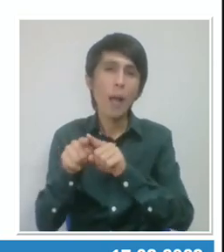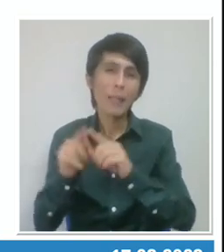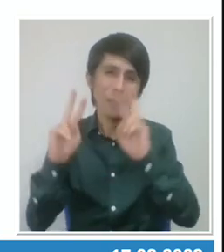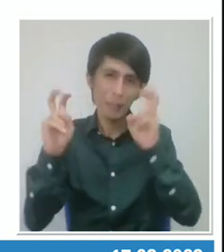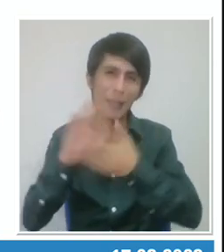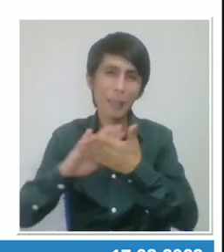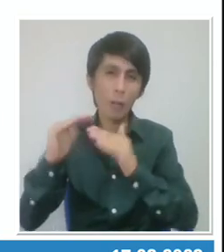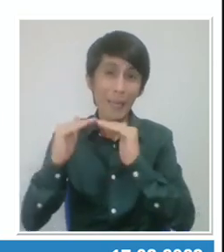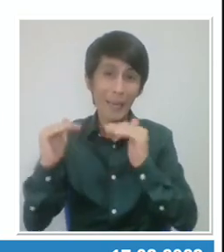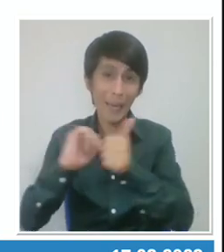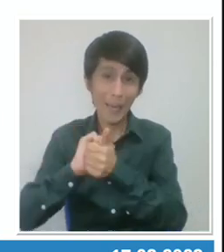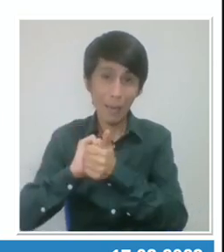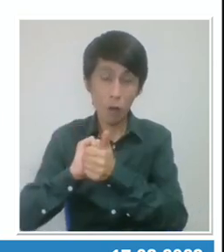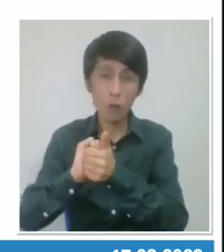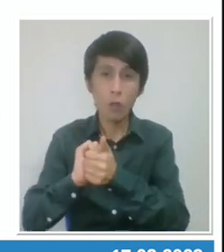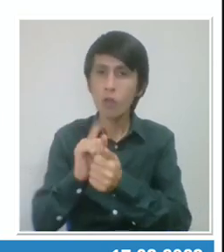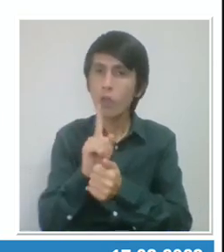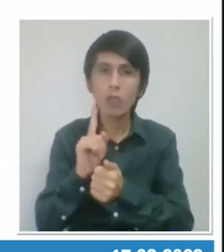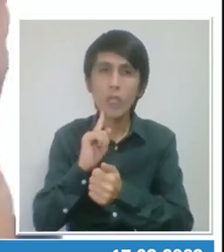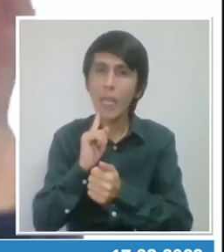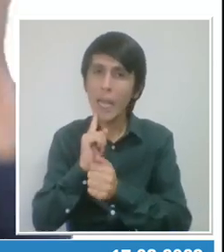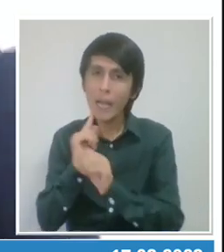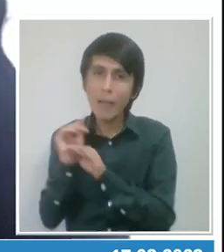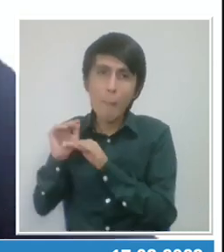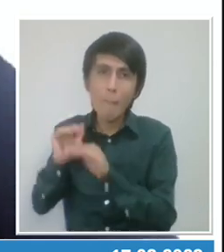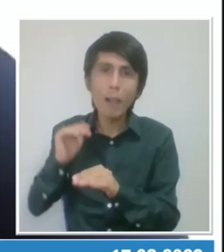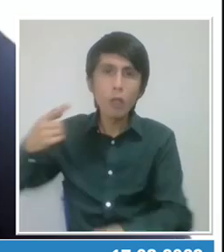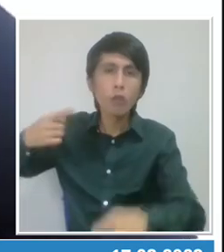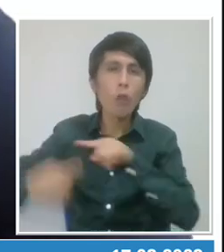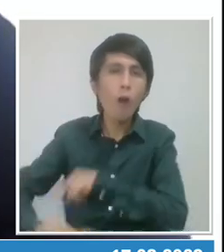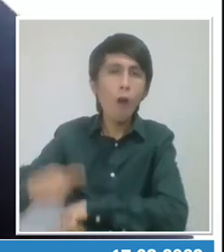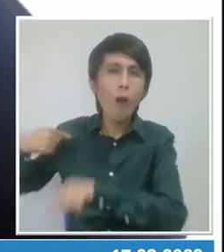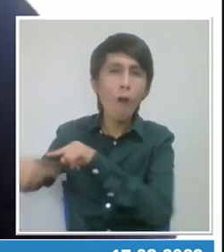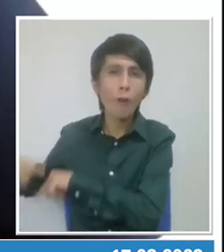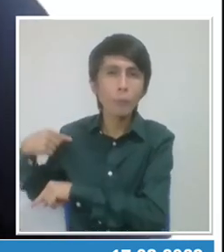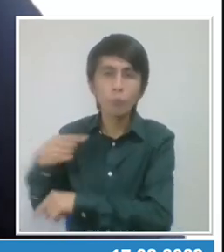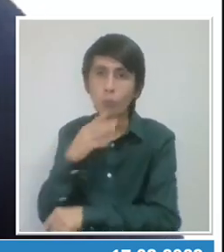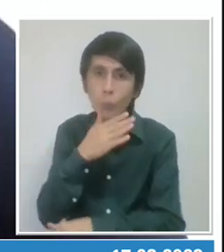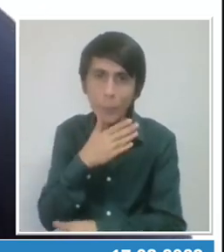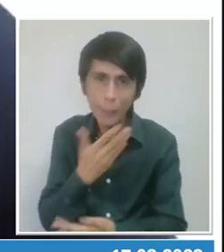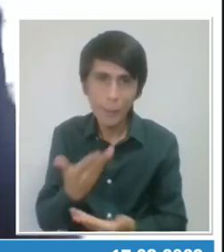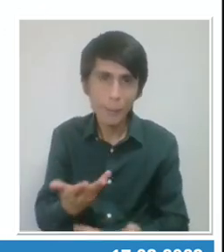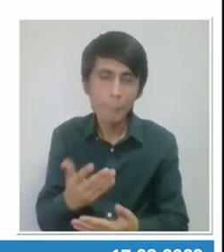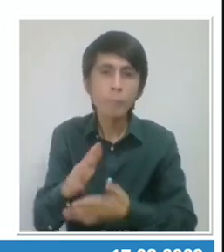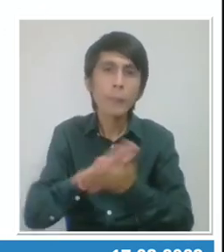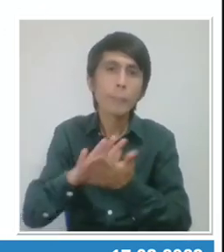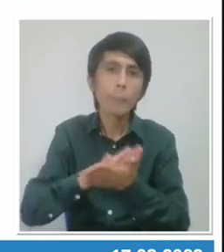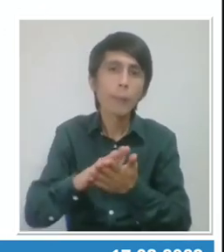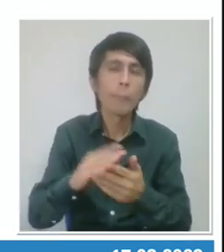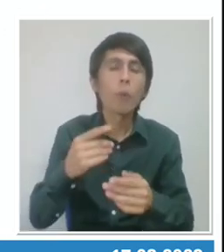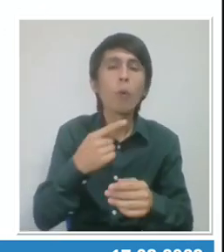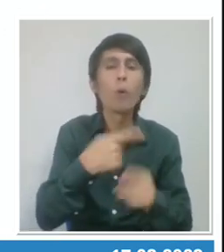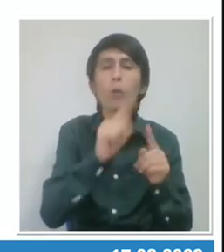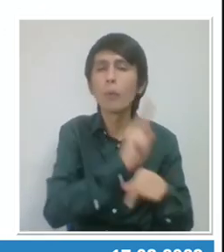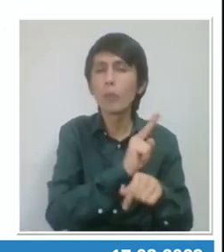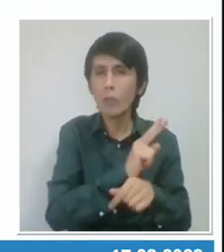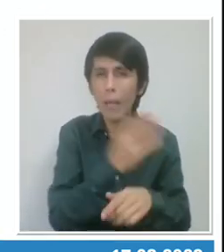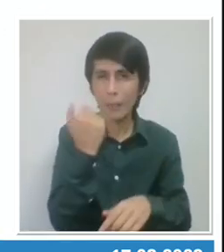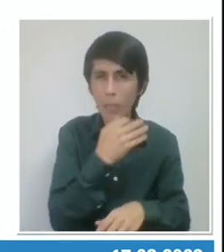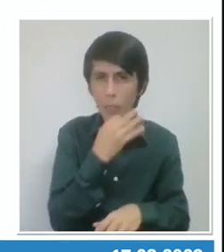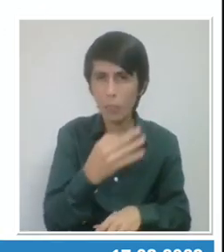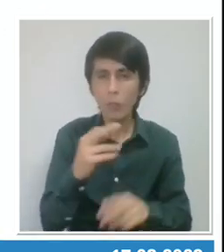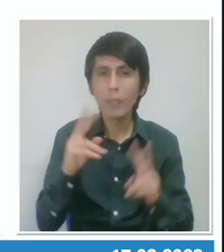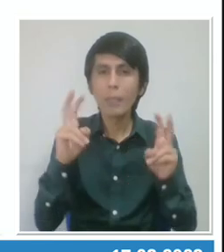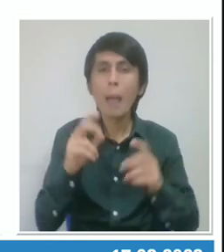supuesto, poner nuevos principios, lo dijo algún profesor antes, como el de proporcionalidad, que hoy día no está en